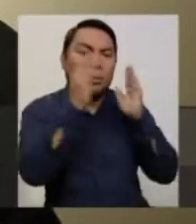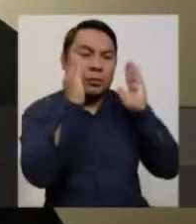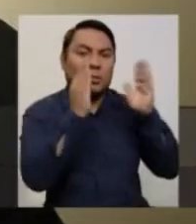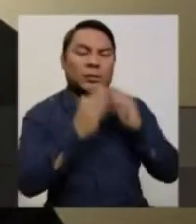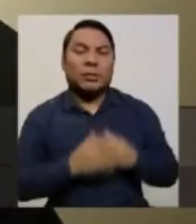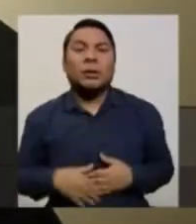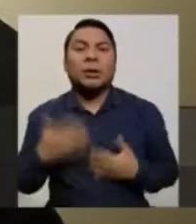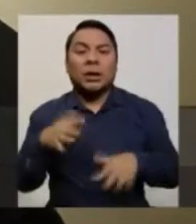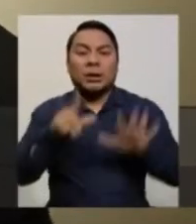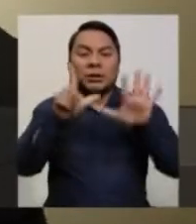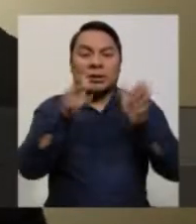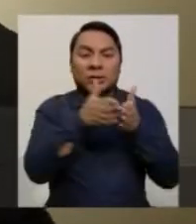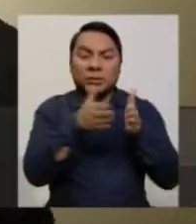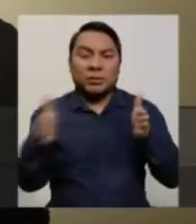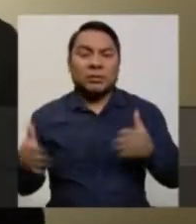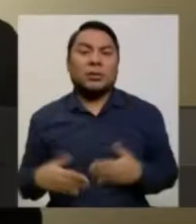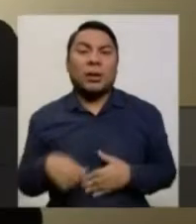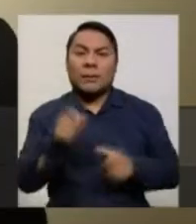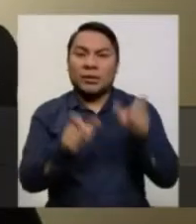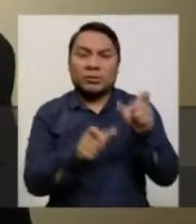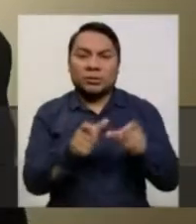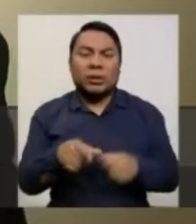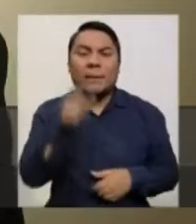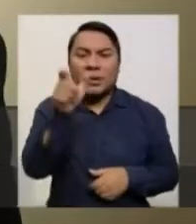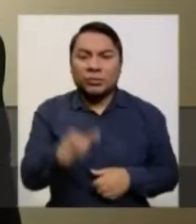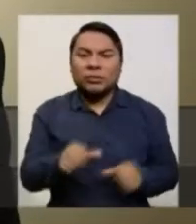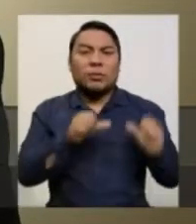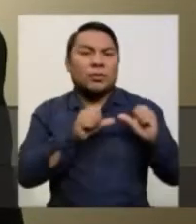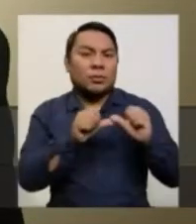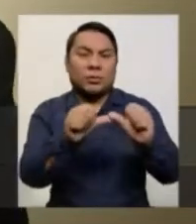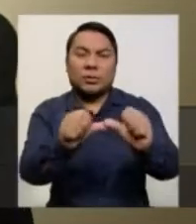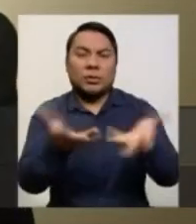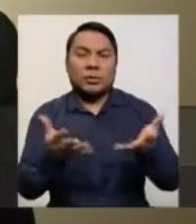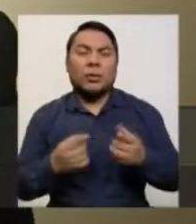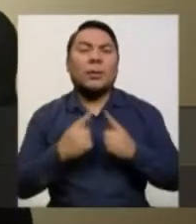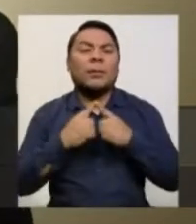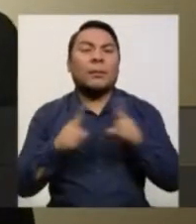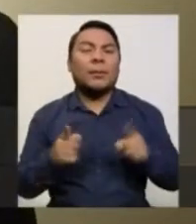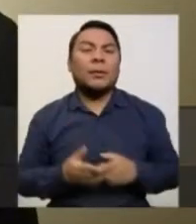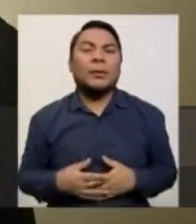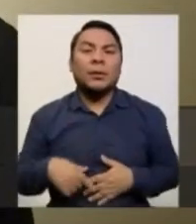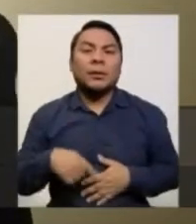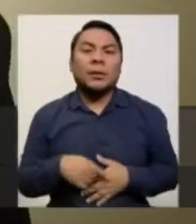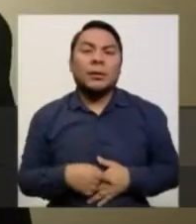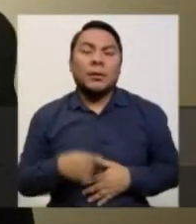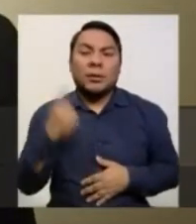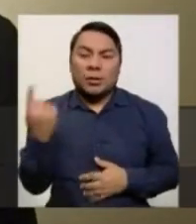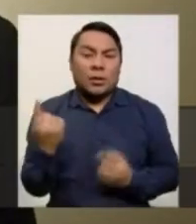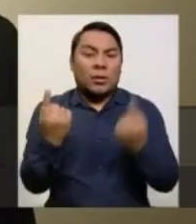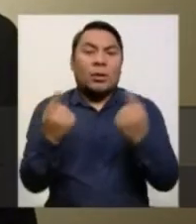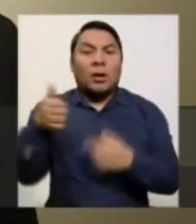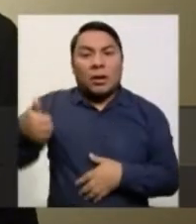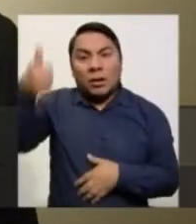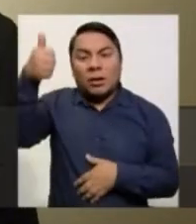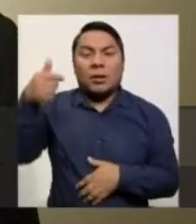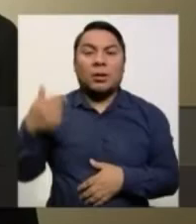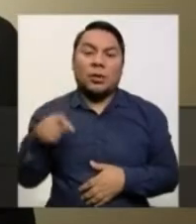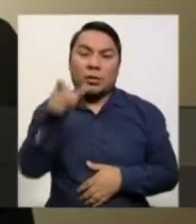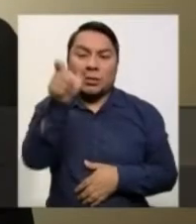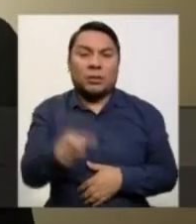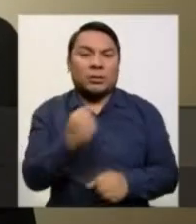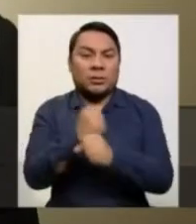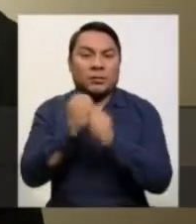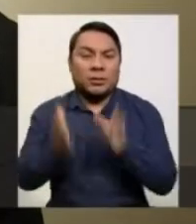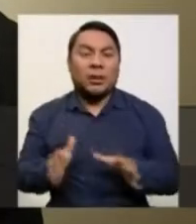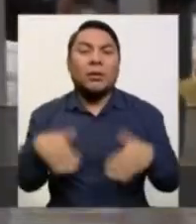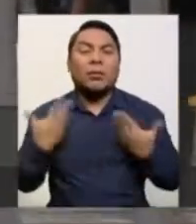7 días continuos, naturales continuos, pero por acuerdo a las partes, empleador y trabajador, podemos hacer que la licencia